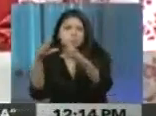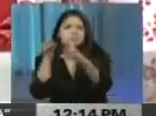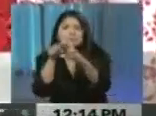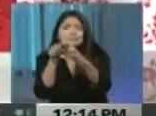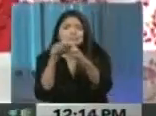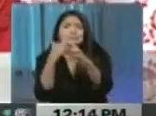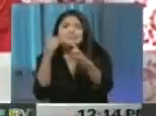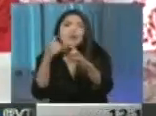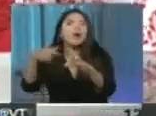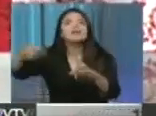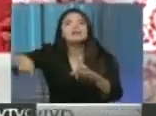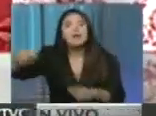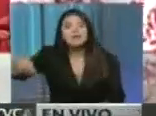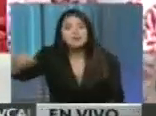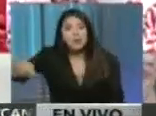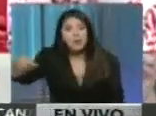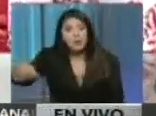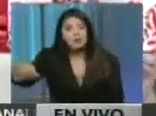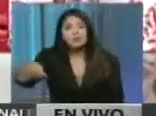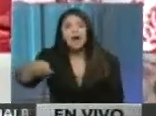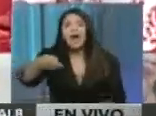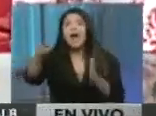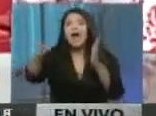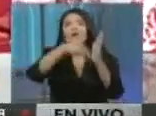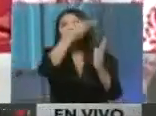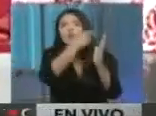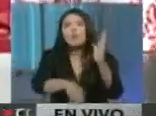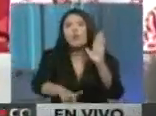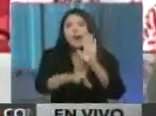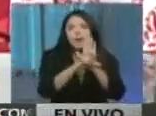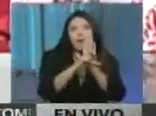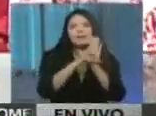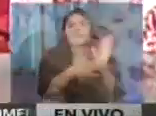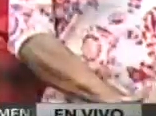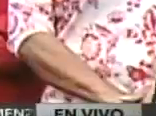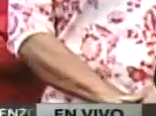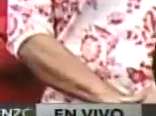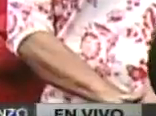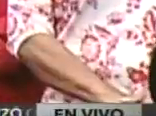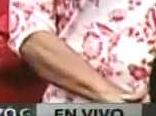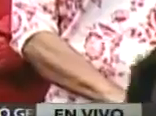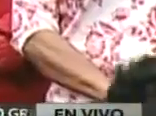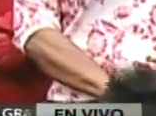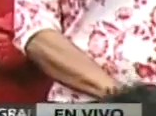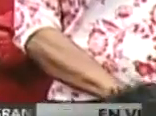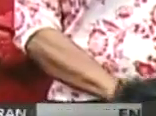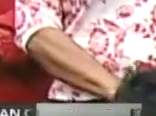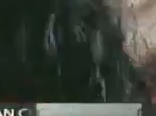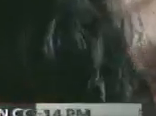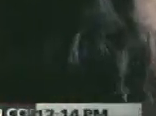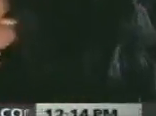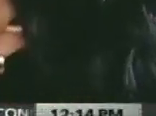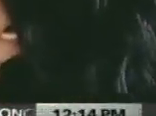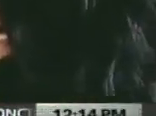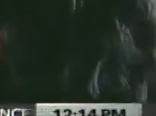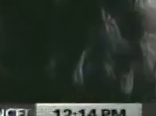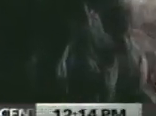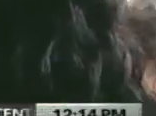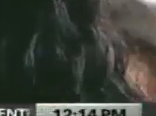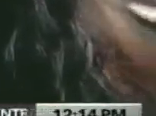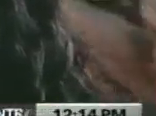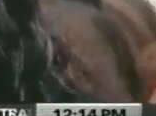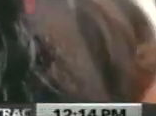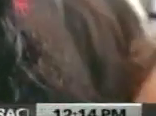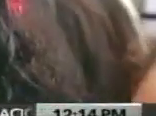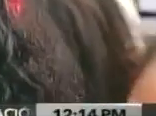diciendo que el TSJ anuló la ley que le quería quitar los terrenos al pueblo? ¿Quién lo vio? Nadie.